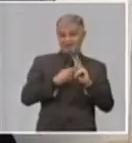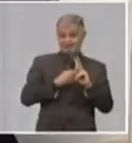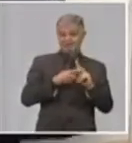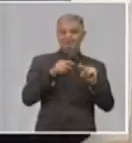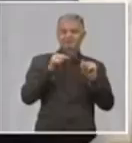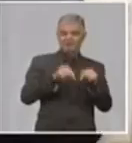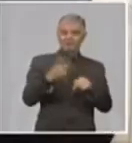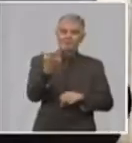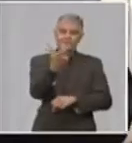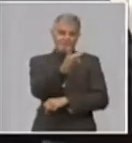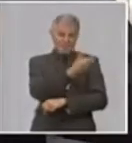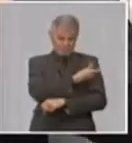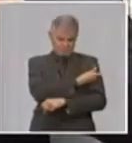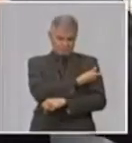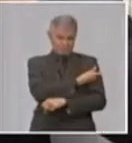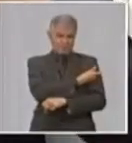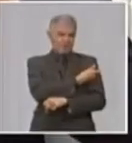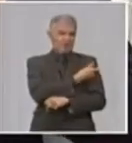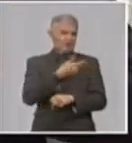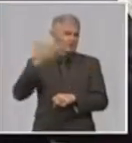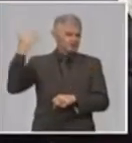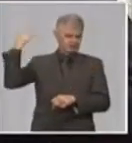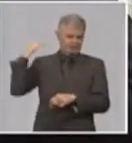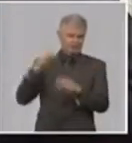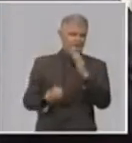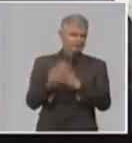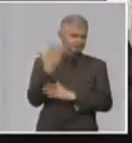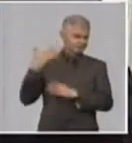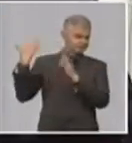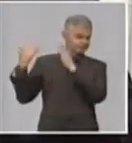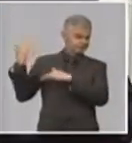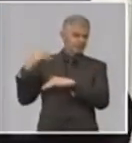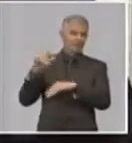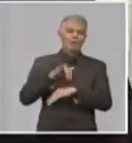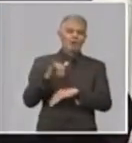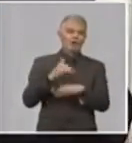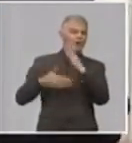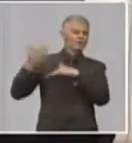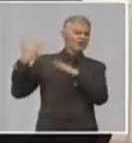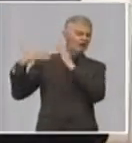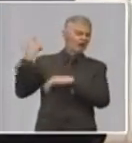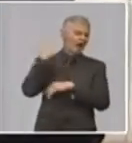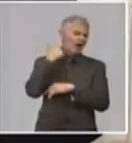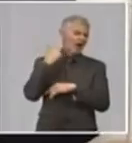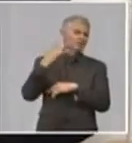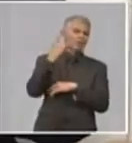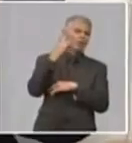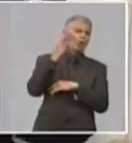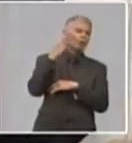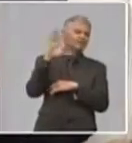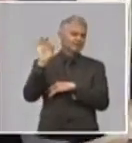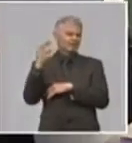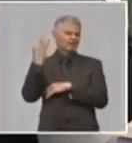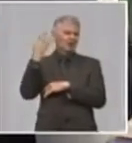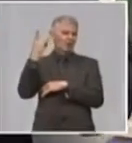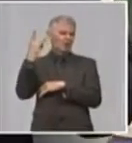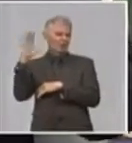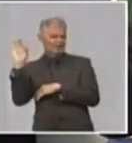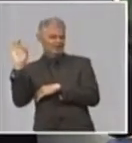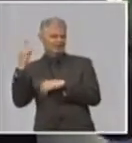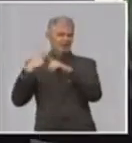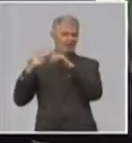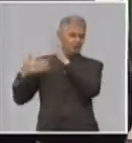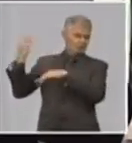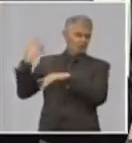BC, que fue desarrollada justamente para otra gran epidemia, la epidemia de los años 80-90 de meningitis B,